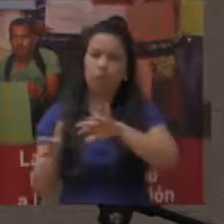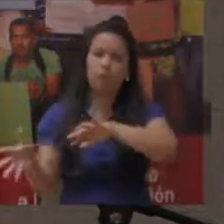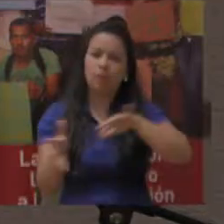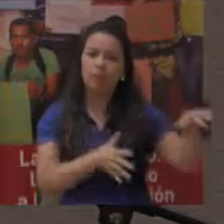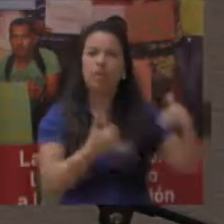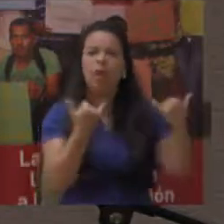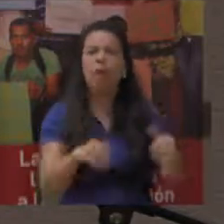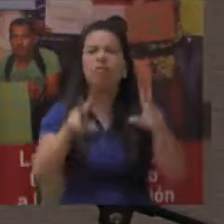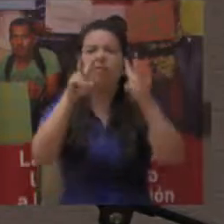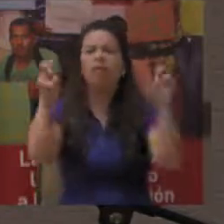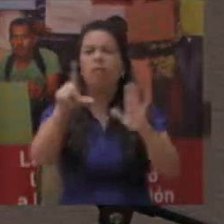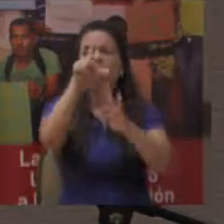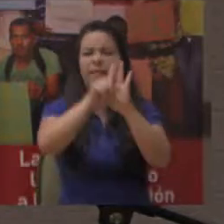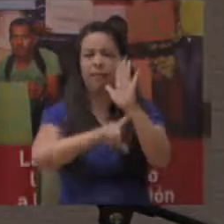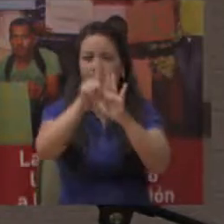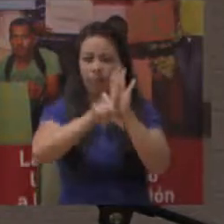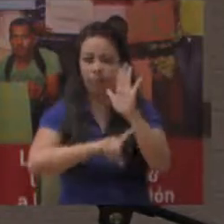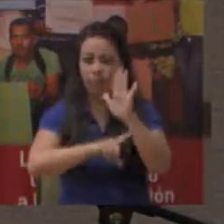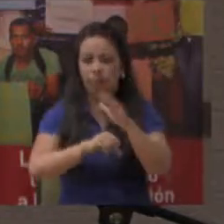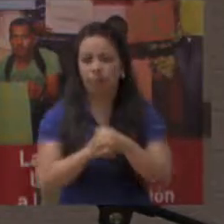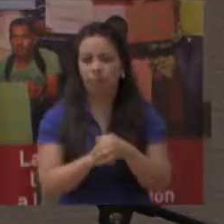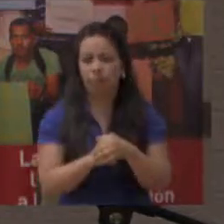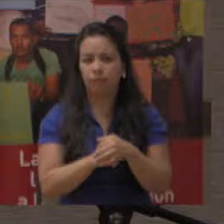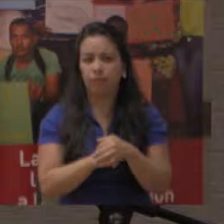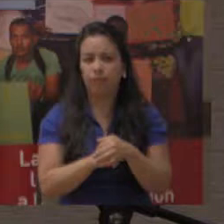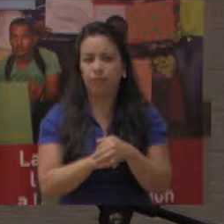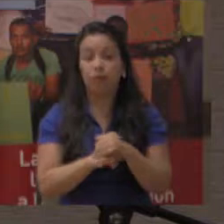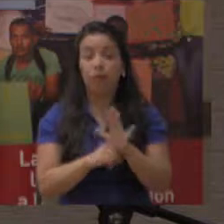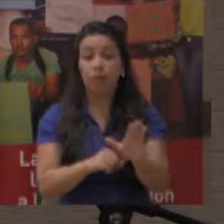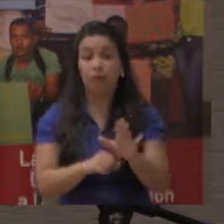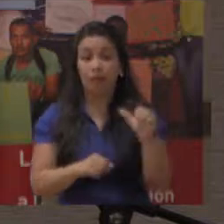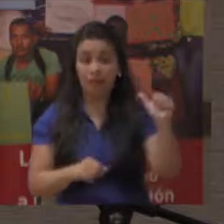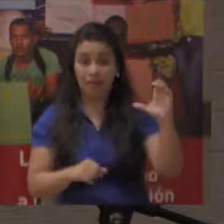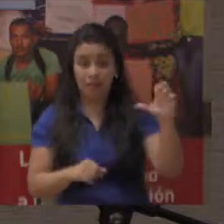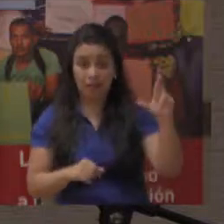jurídico. Nos dice la agencia